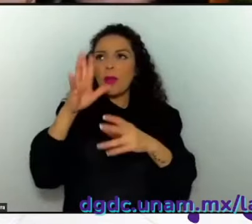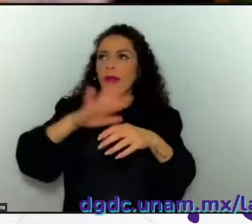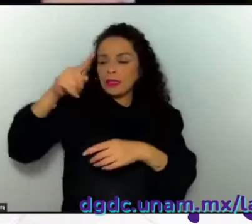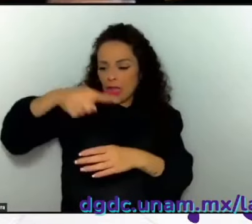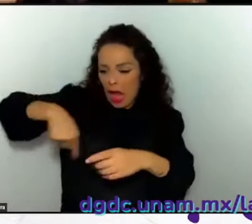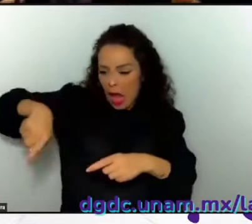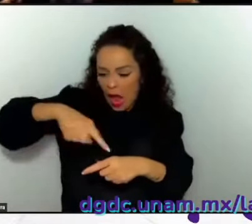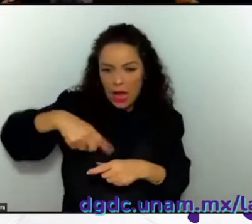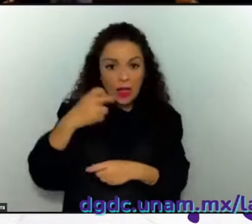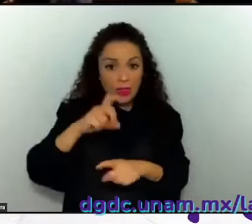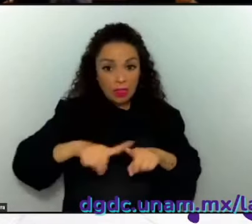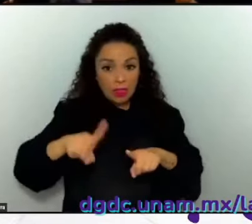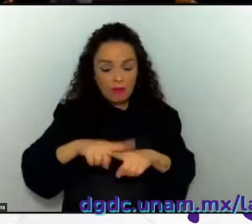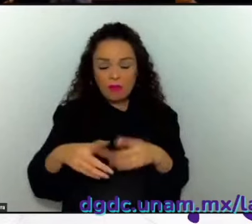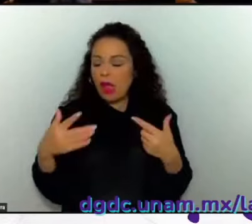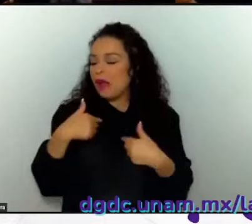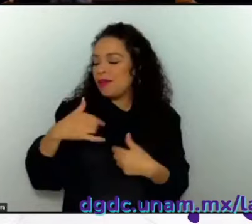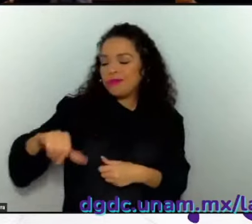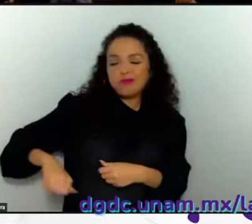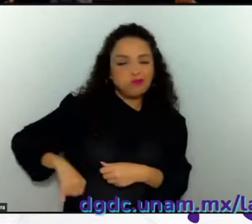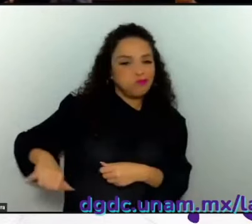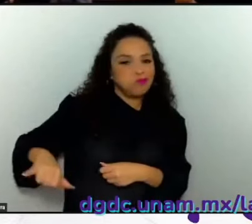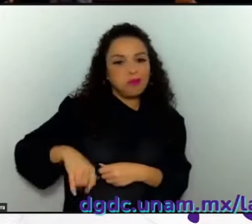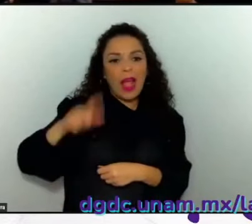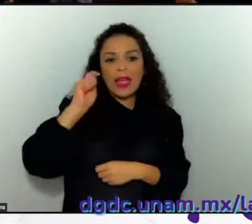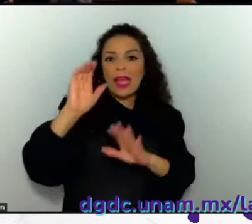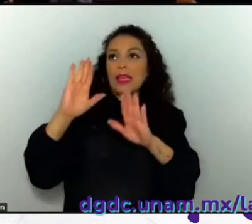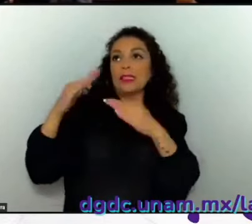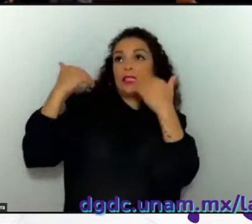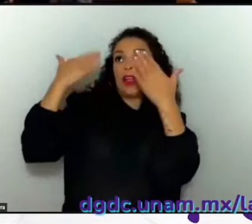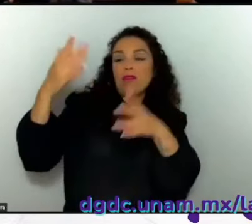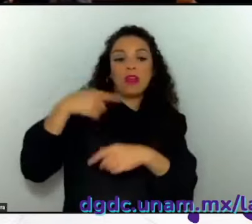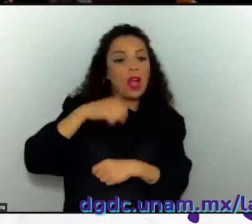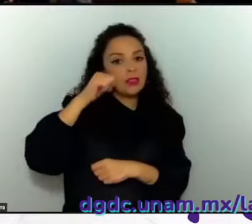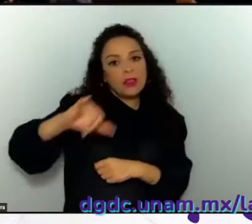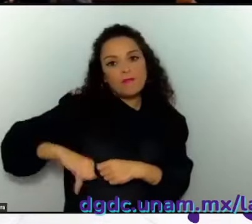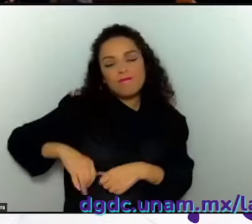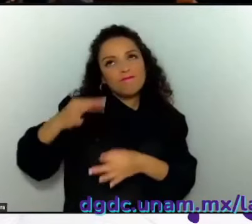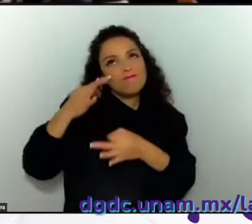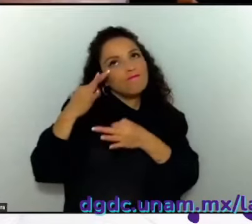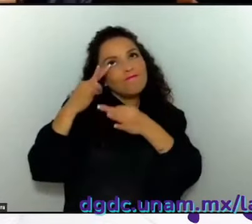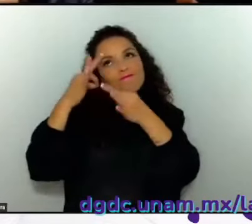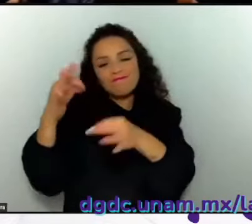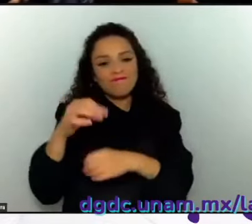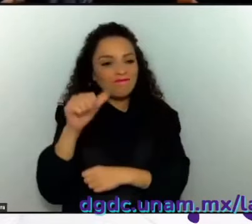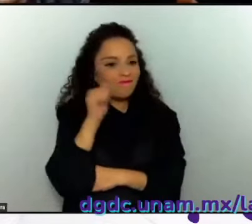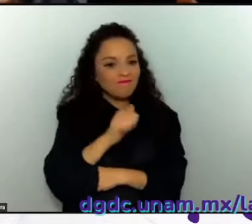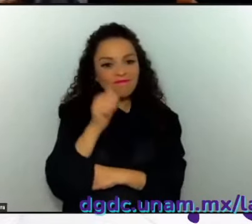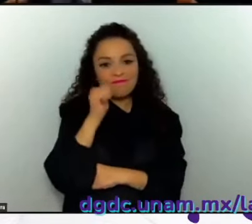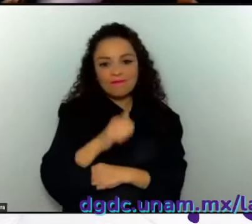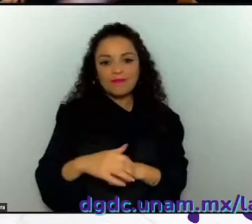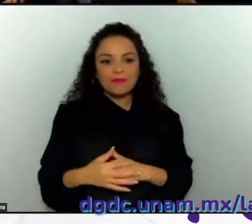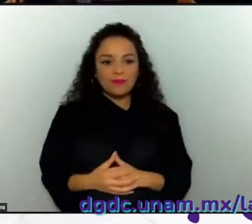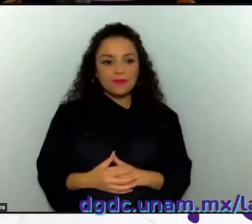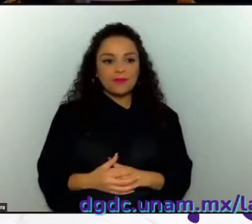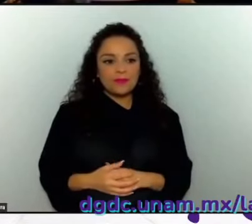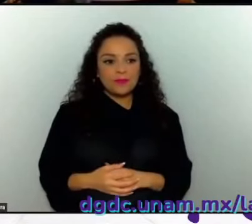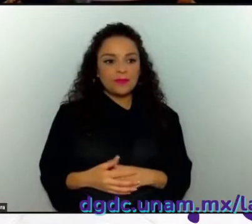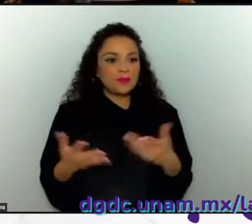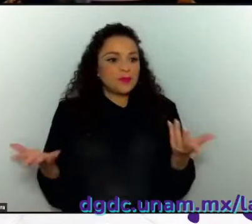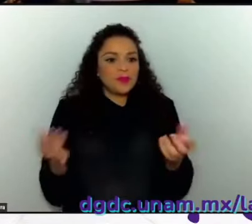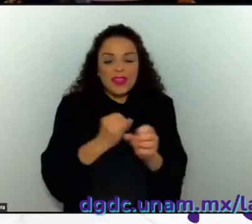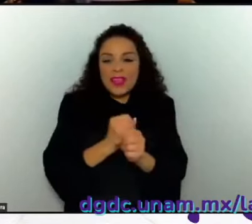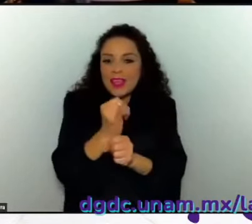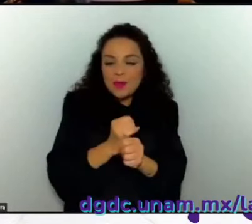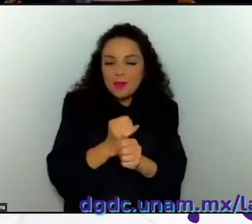que quiero. A mí el que hay allá afuera siempre me ha llamado la atención. O sea, como explorar, o sea,